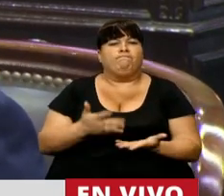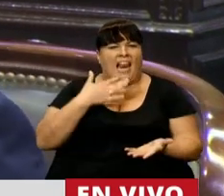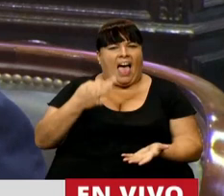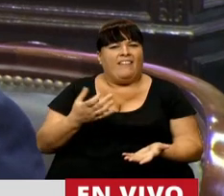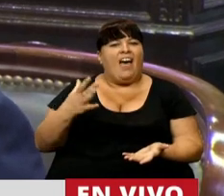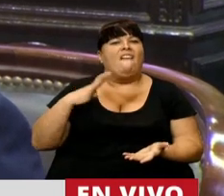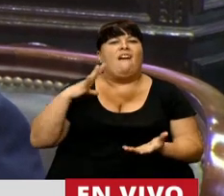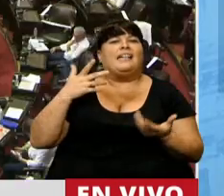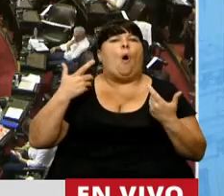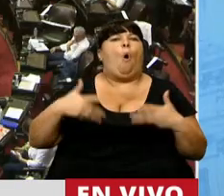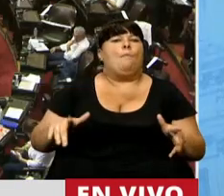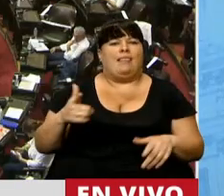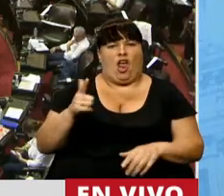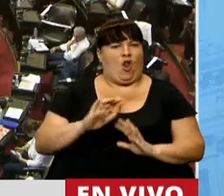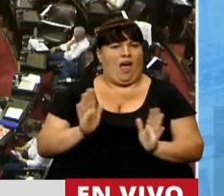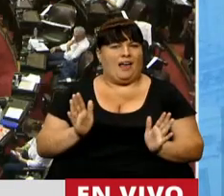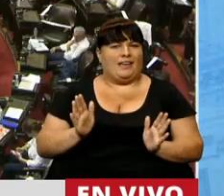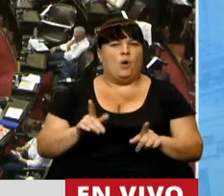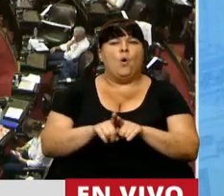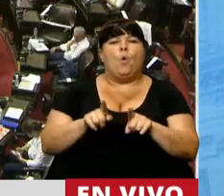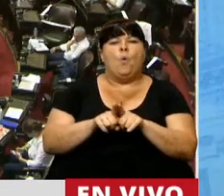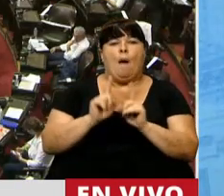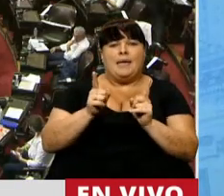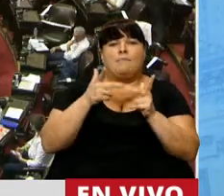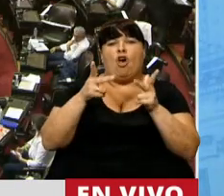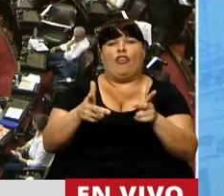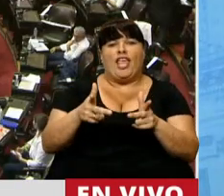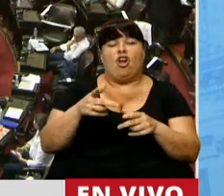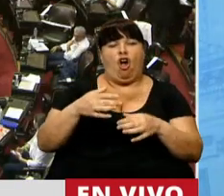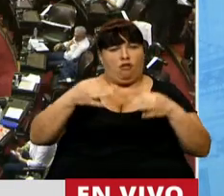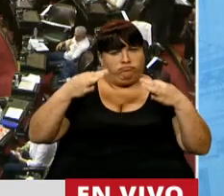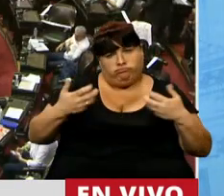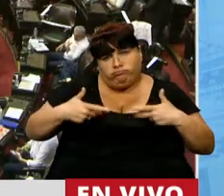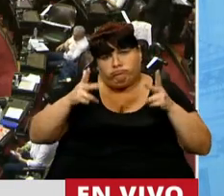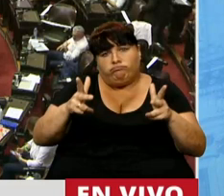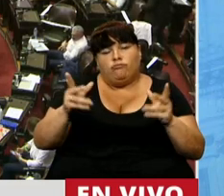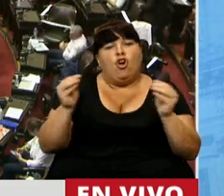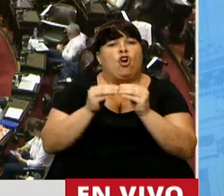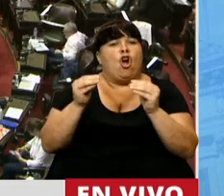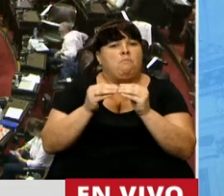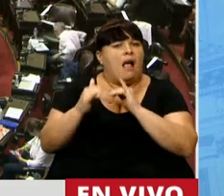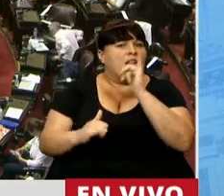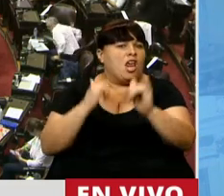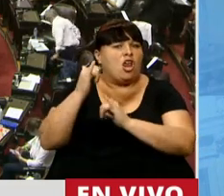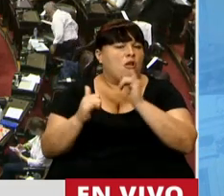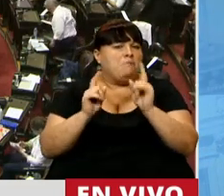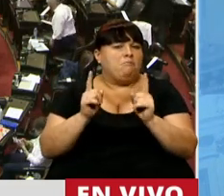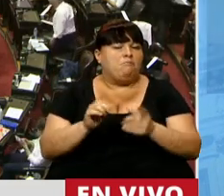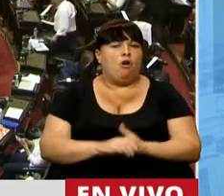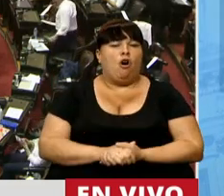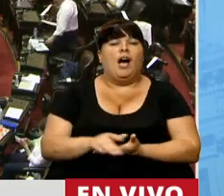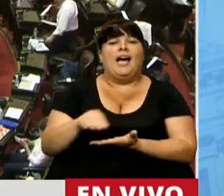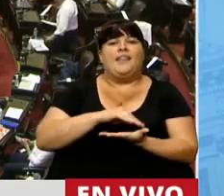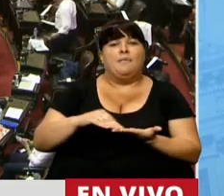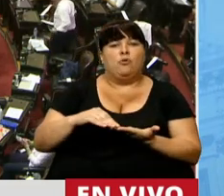ciertamente faltó humildad, como lo señaló con genuina honestidad nuestro compañero,